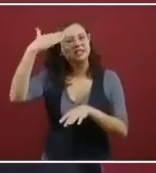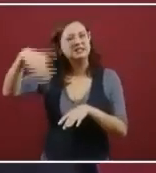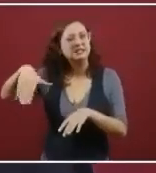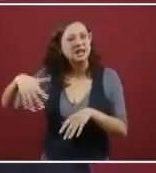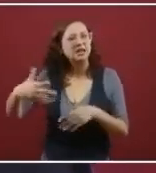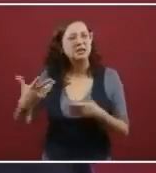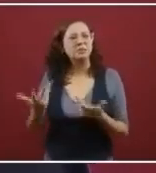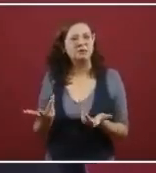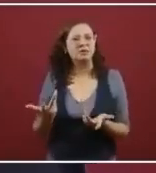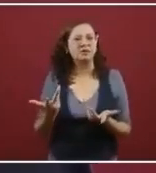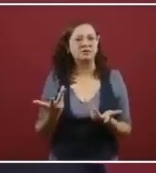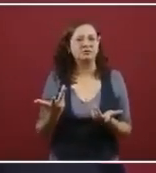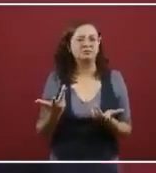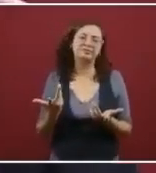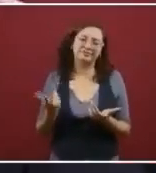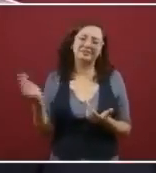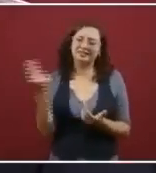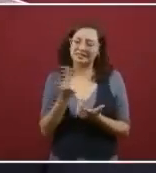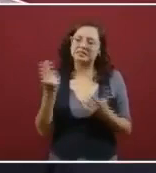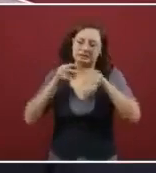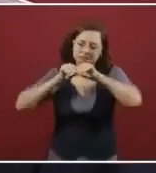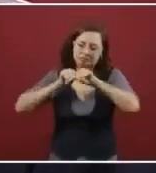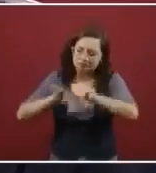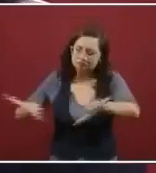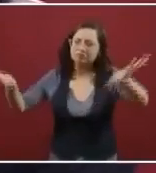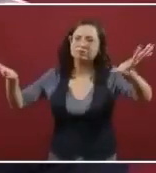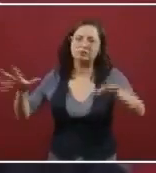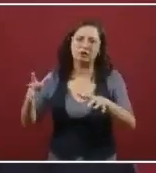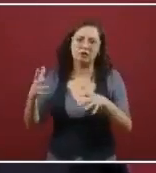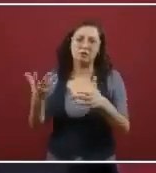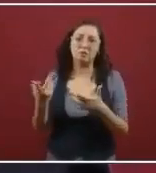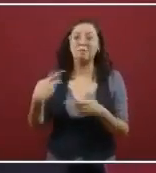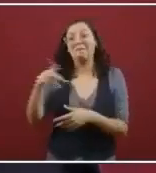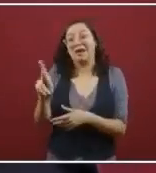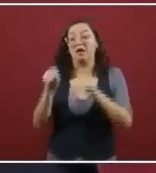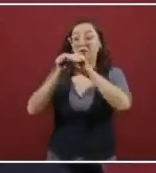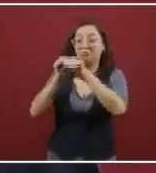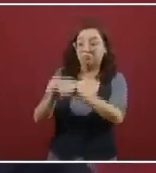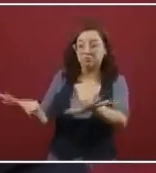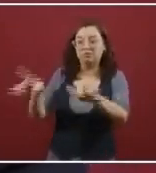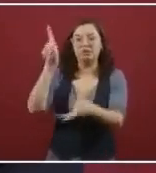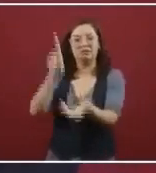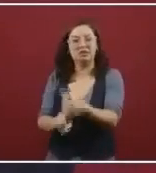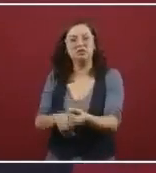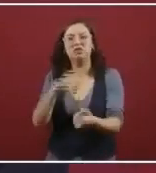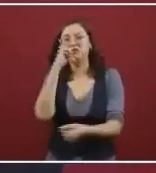cobertura sin escrúpulos morales, por ejemplo, ¿sí?